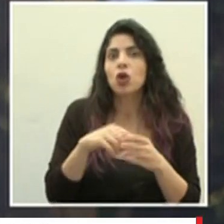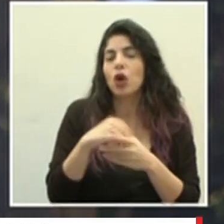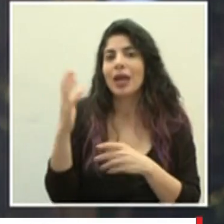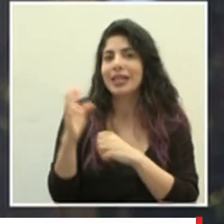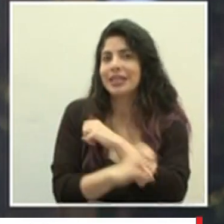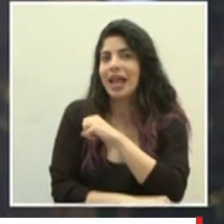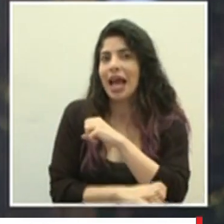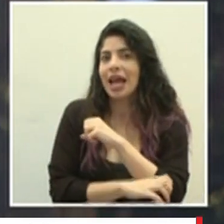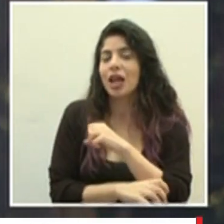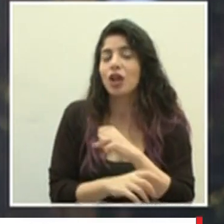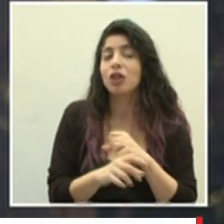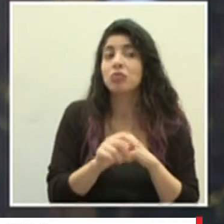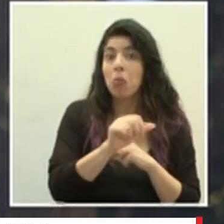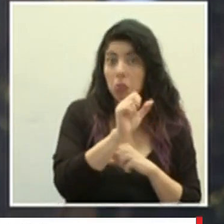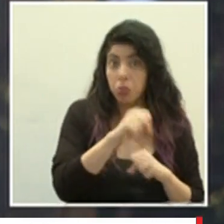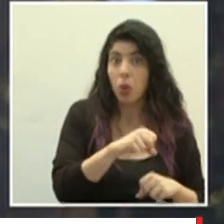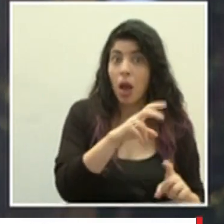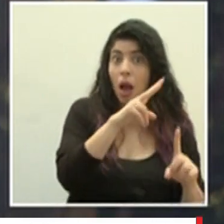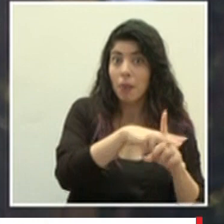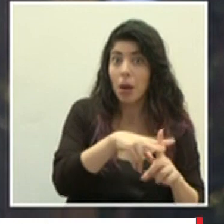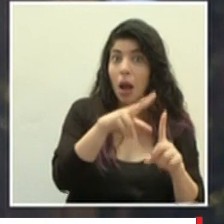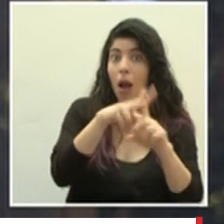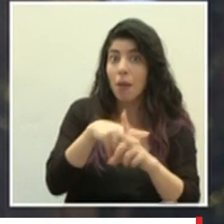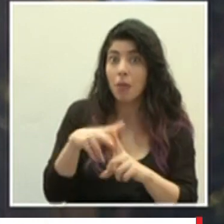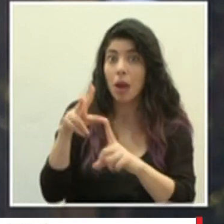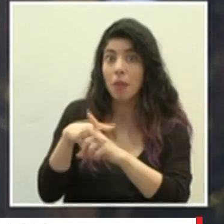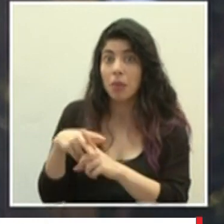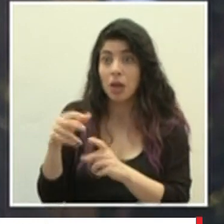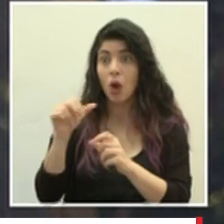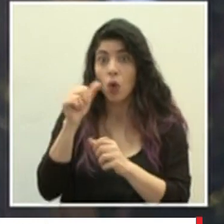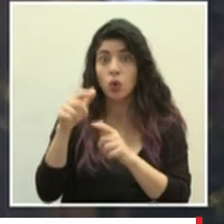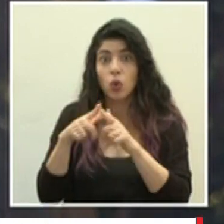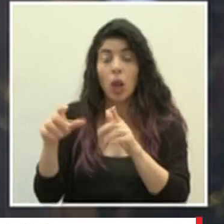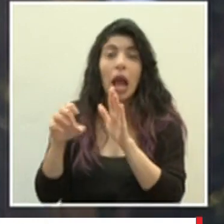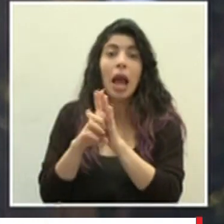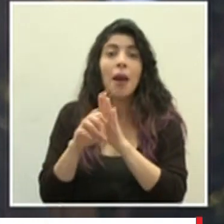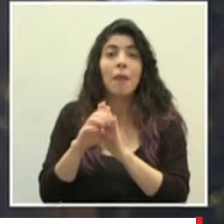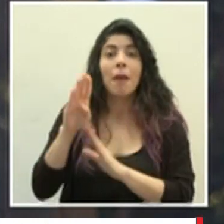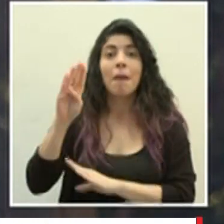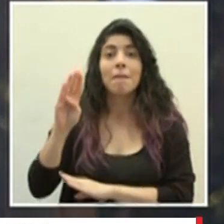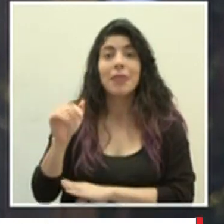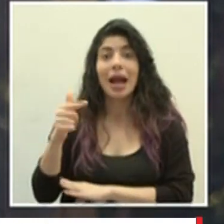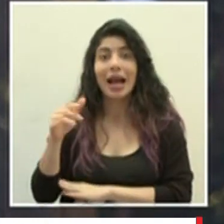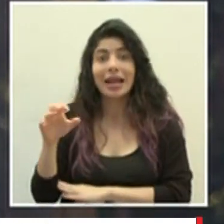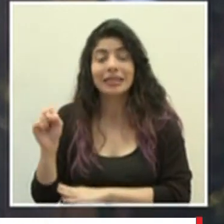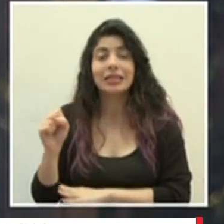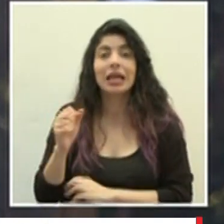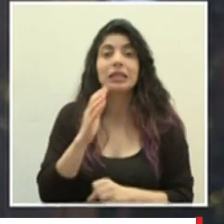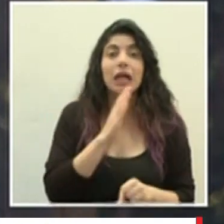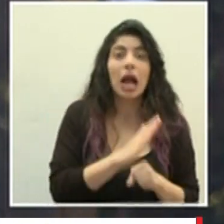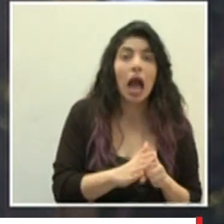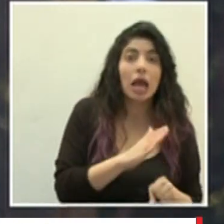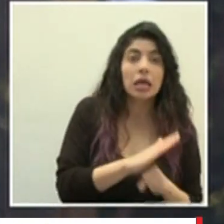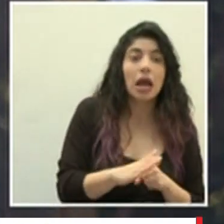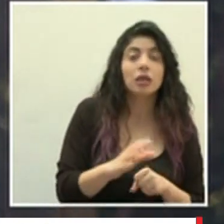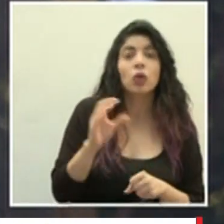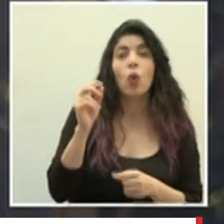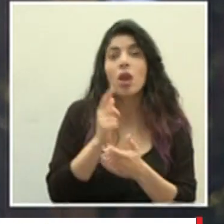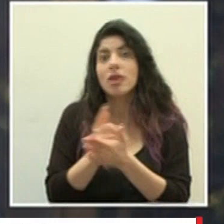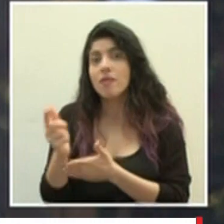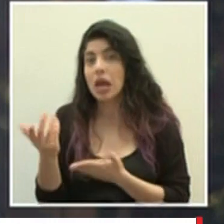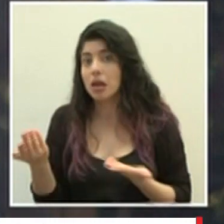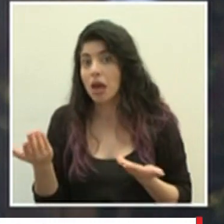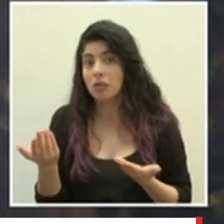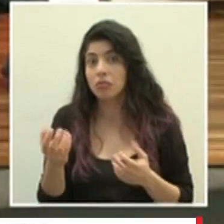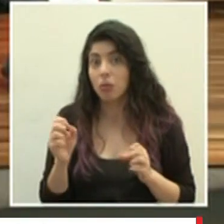aplicaría en otros cantones que indirectamente reciben población migrantes? Hablamos de, por ejemplo, Bagaces, Cañas o incluso Liberia.